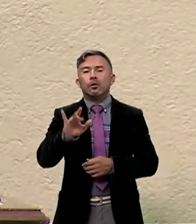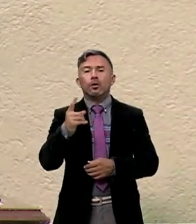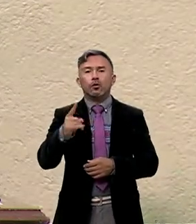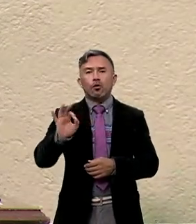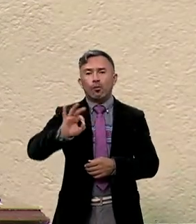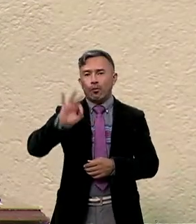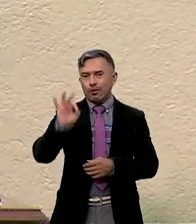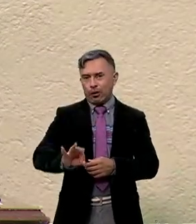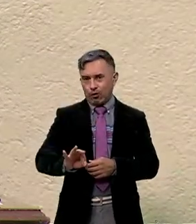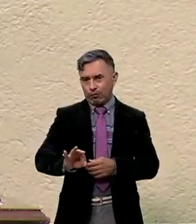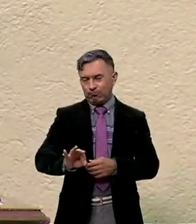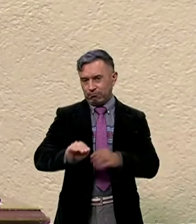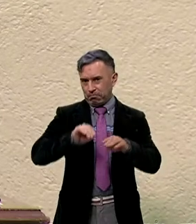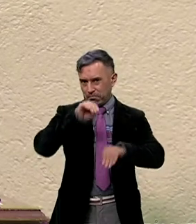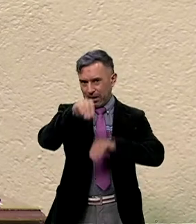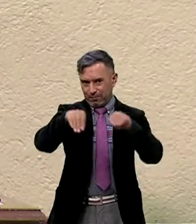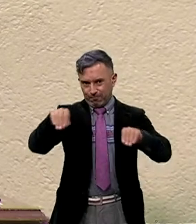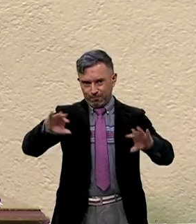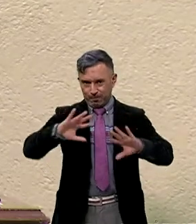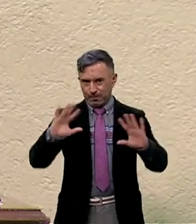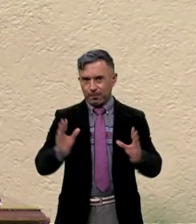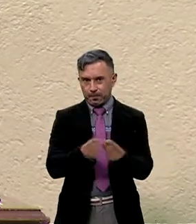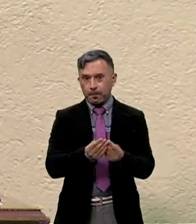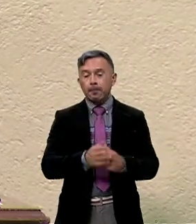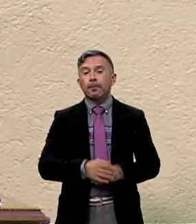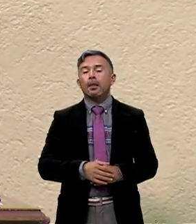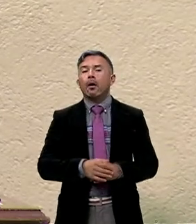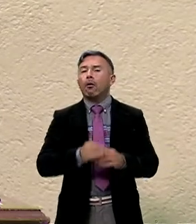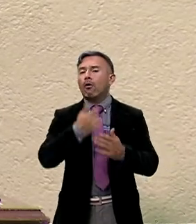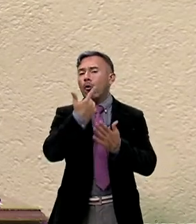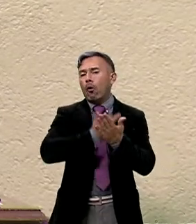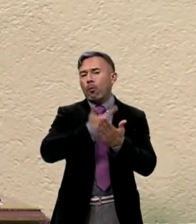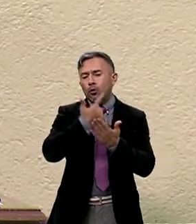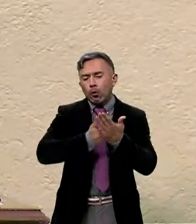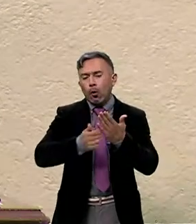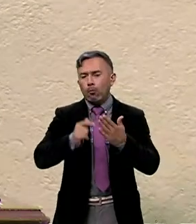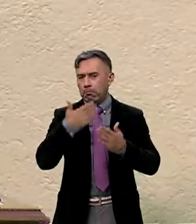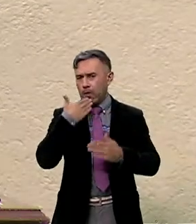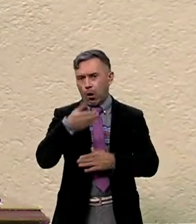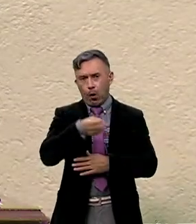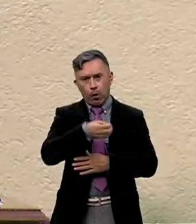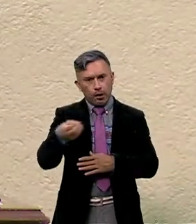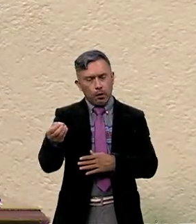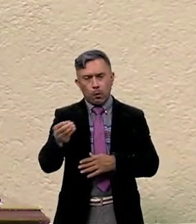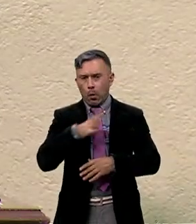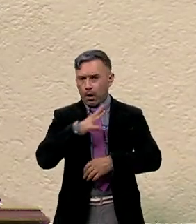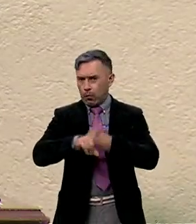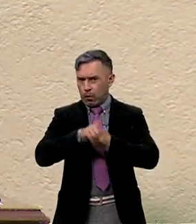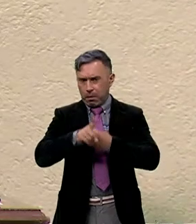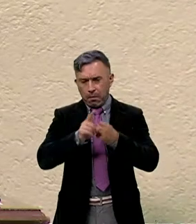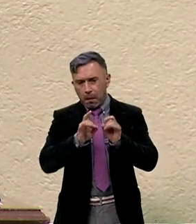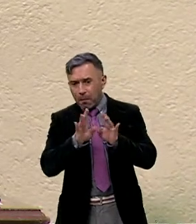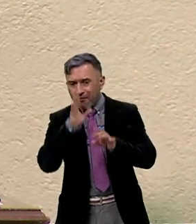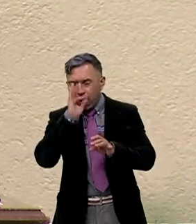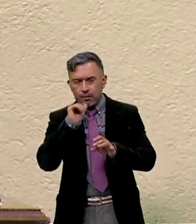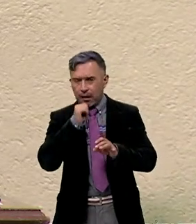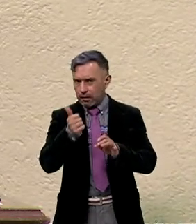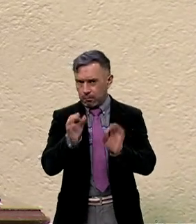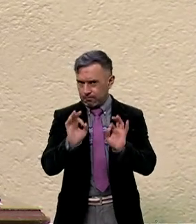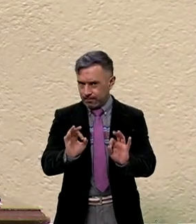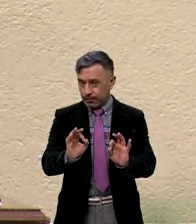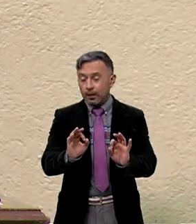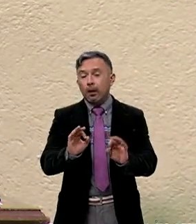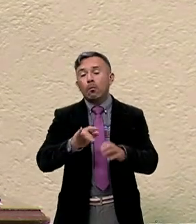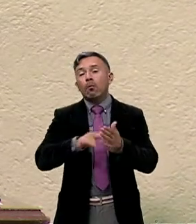las instaladas los cómputos se desarrollaron en orden y sin contratiempos por lo que concluyeron alrededor de las